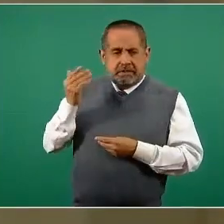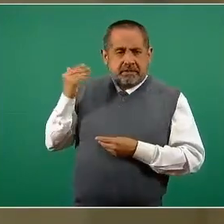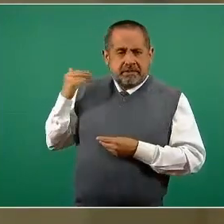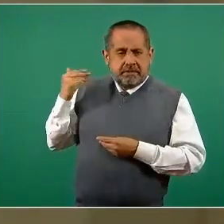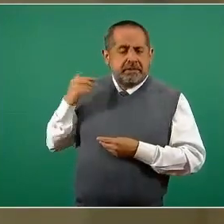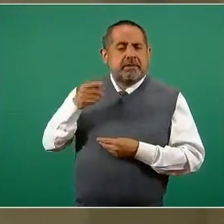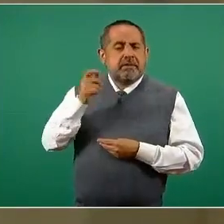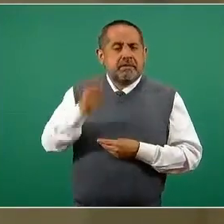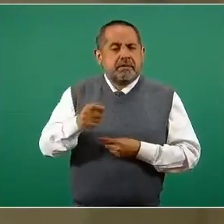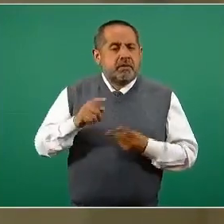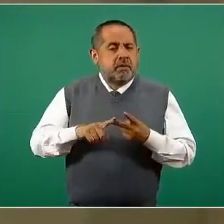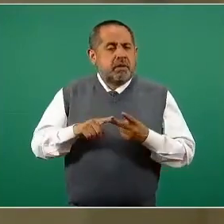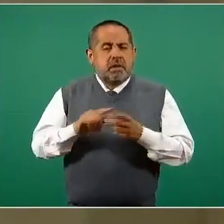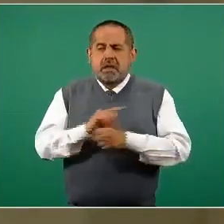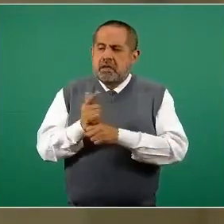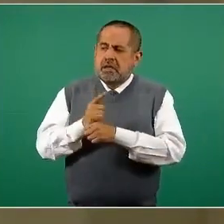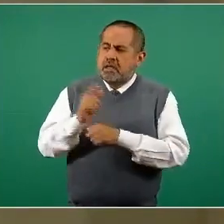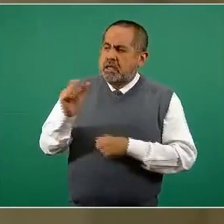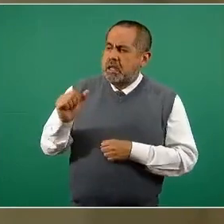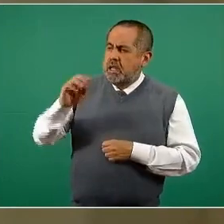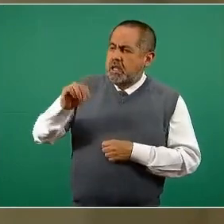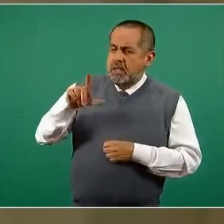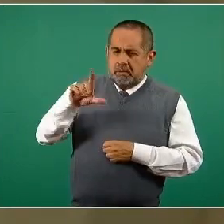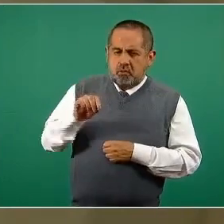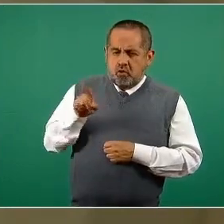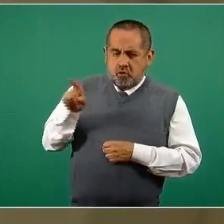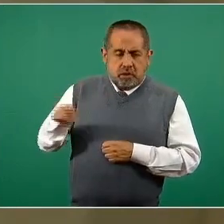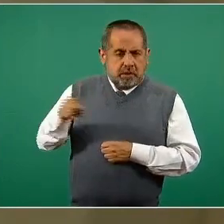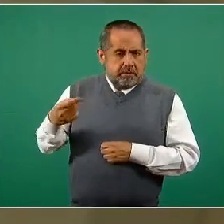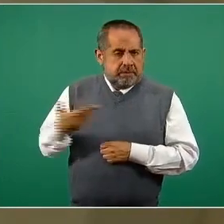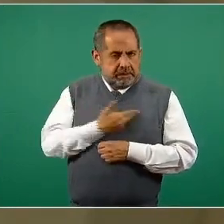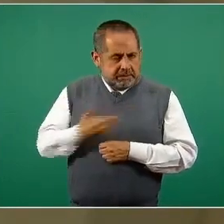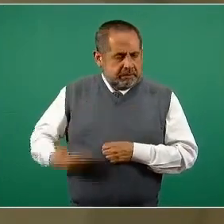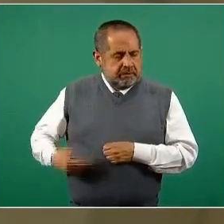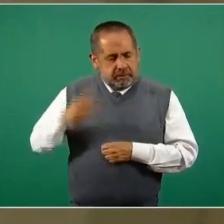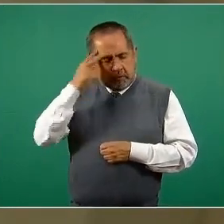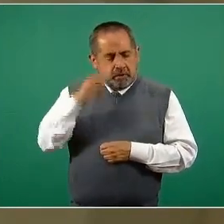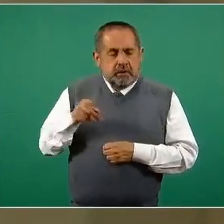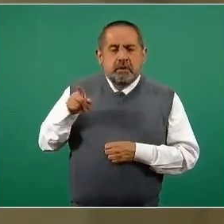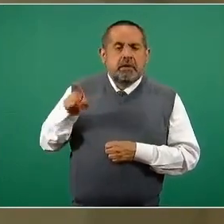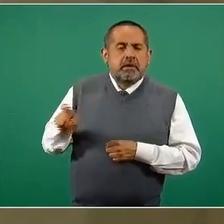anteriores, el licenciado Andrés Manuel López Obrador, presidente de México,